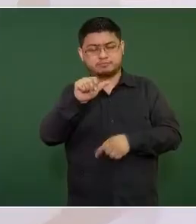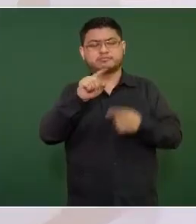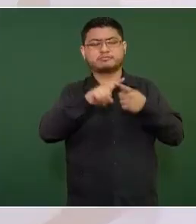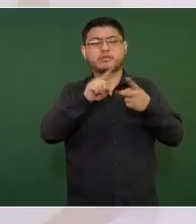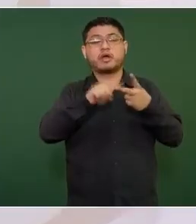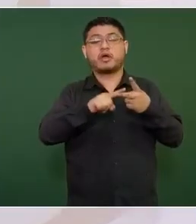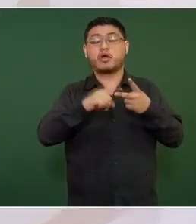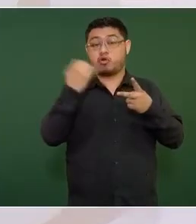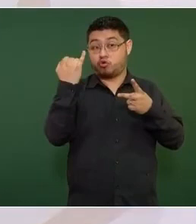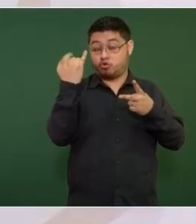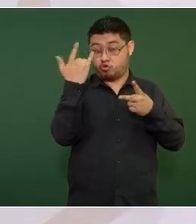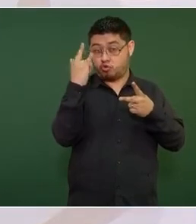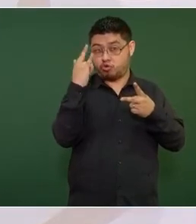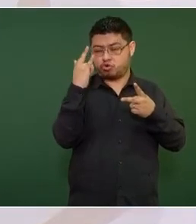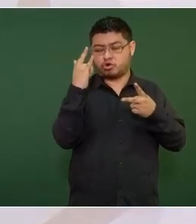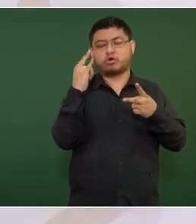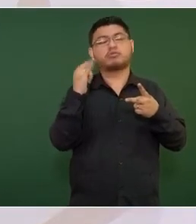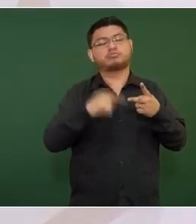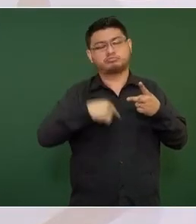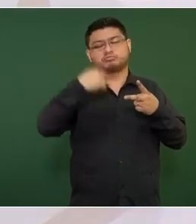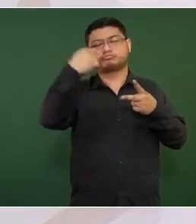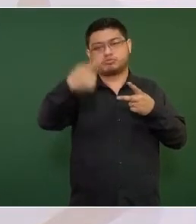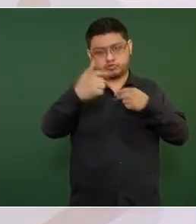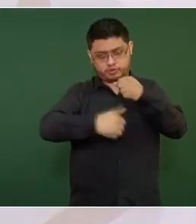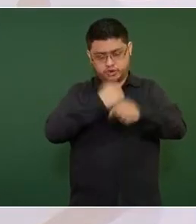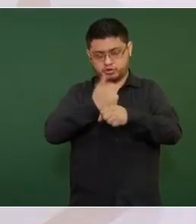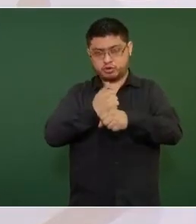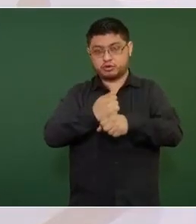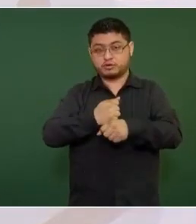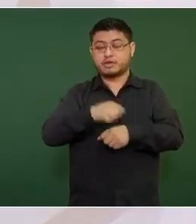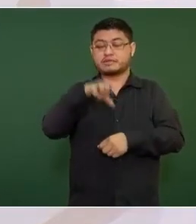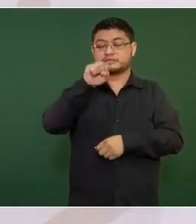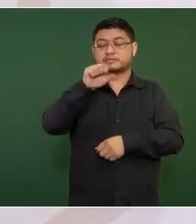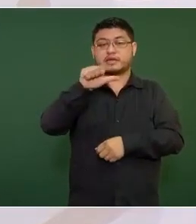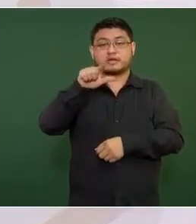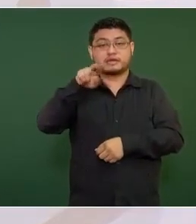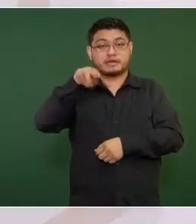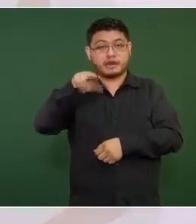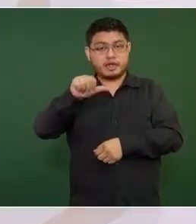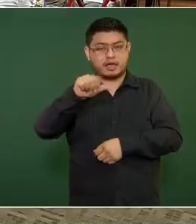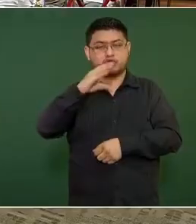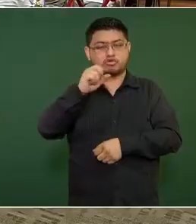julio del año próximo la de Salina Cruz. ¿Verdad, Guadalupe?